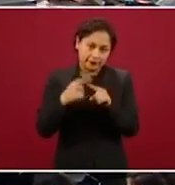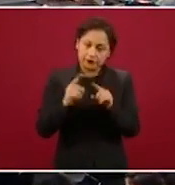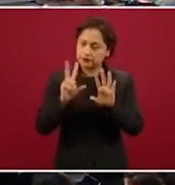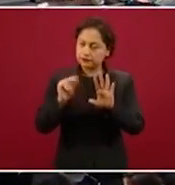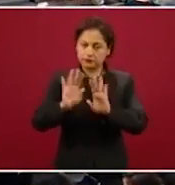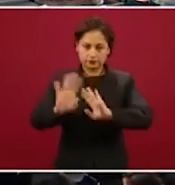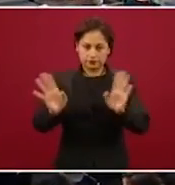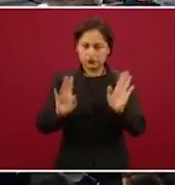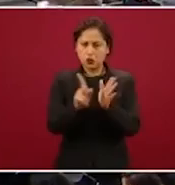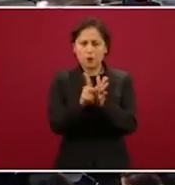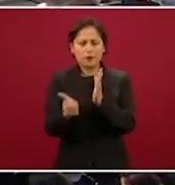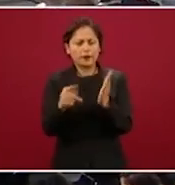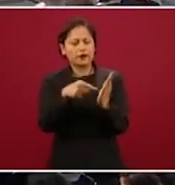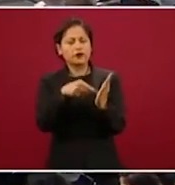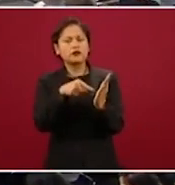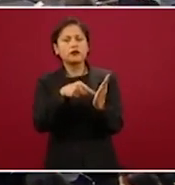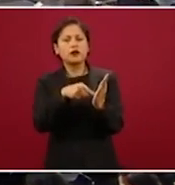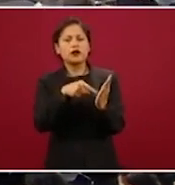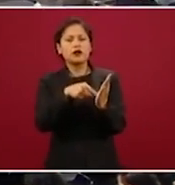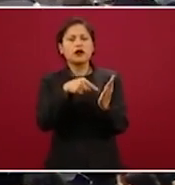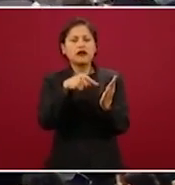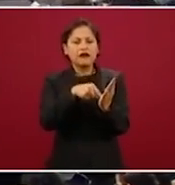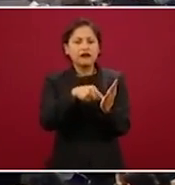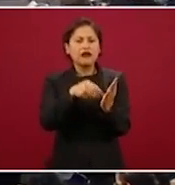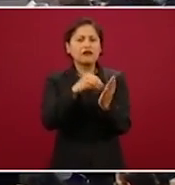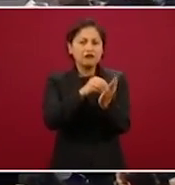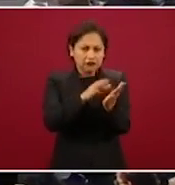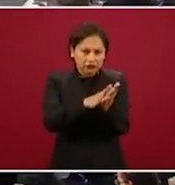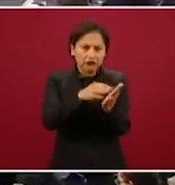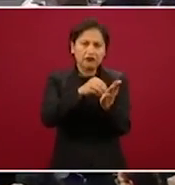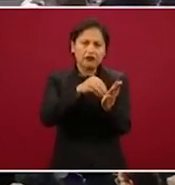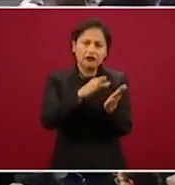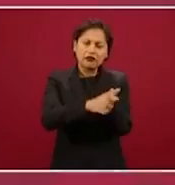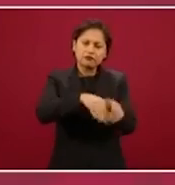a estar atacando diario,